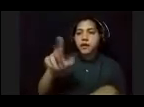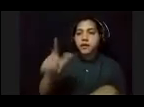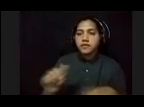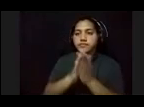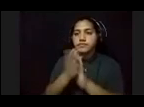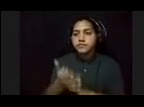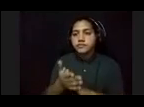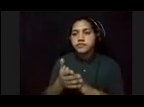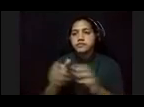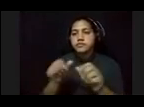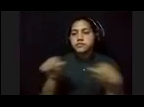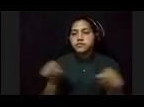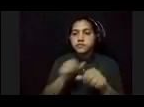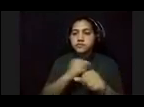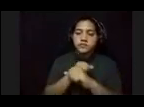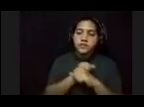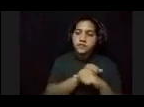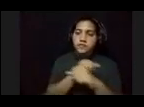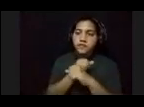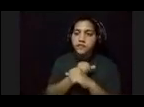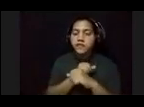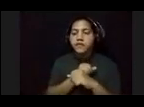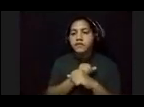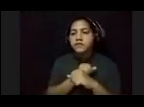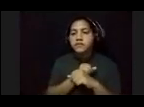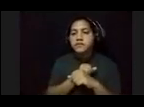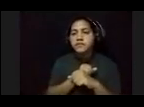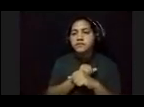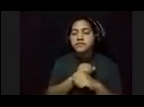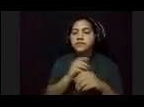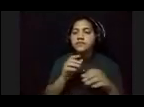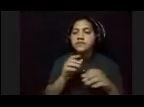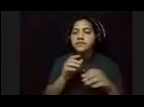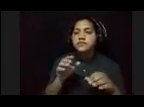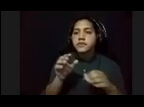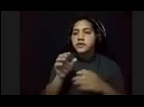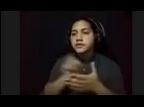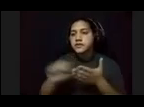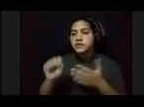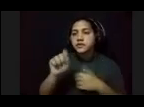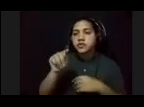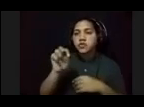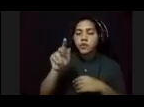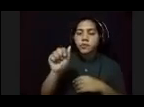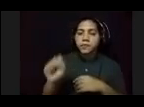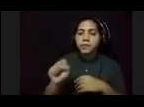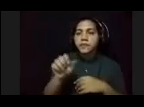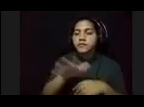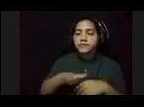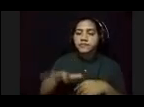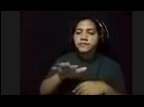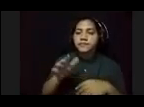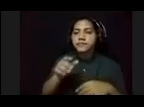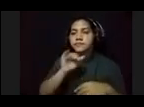Rebellín, protegiendo la cortina entre los baluartes de las Ánimas y Santo Tomás. Este sistema de murallas